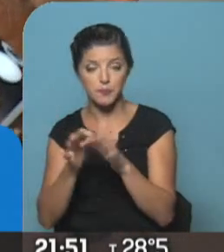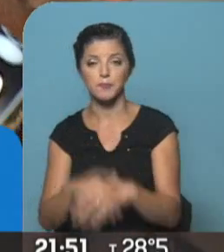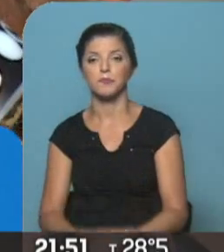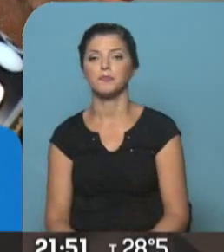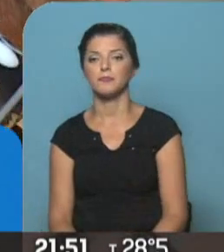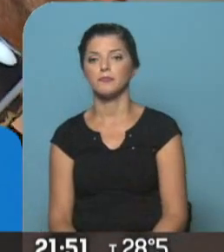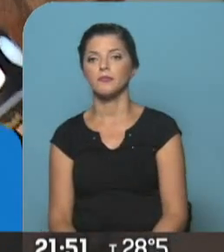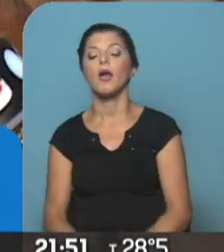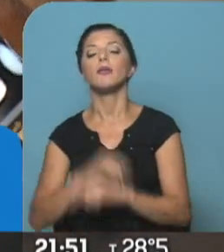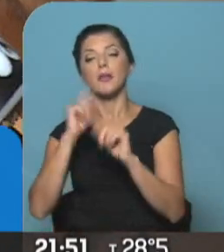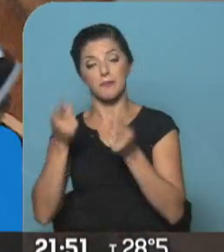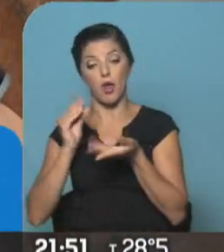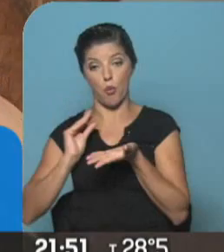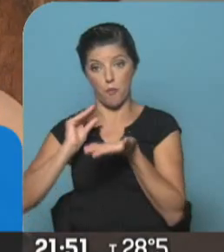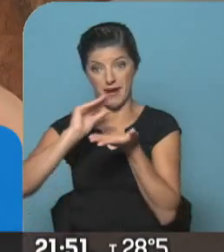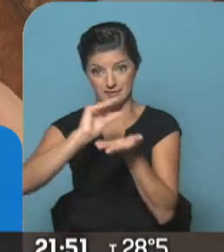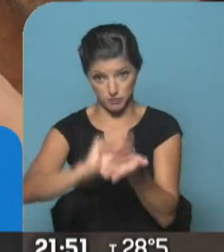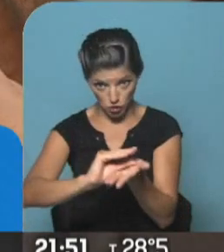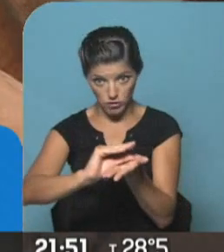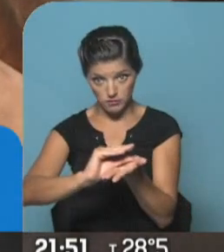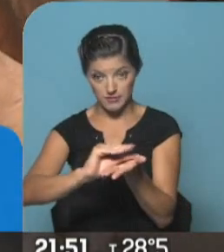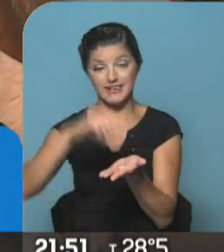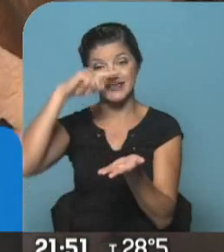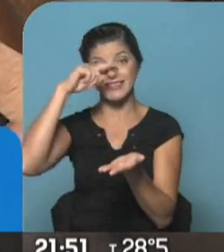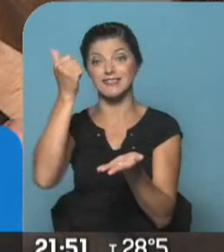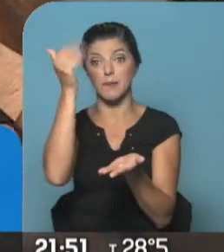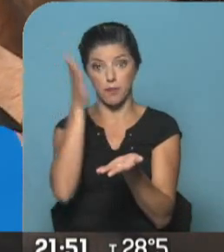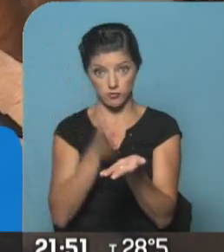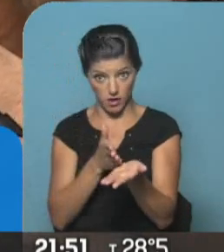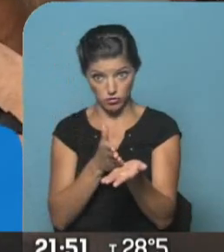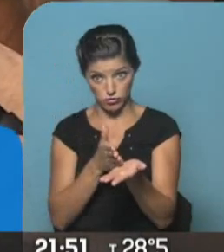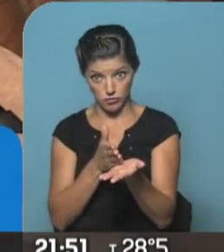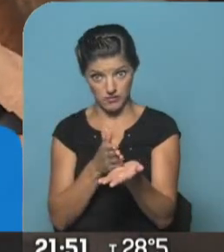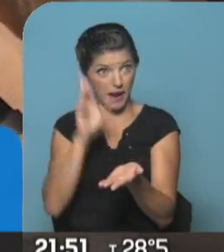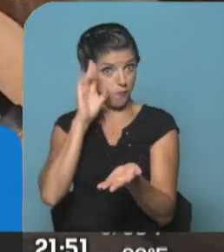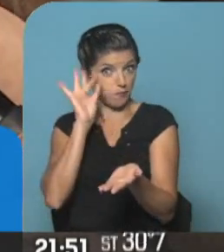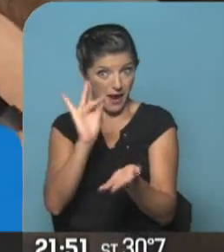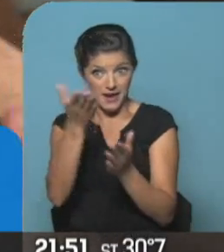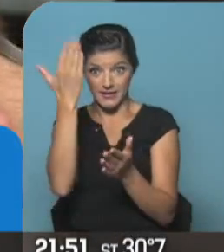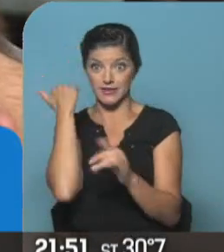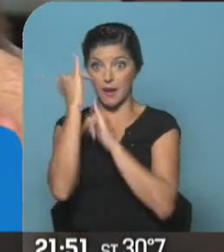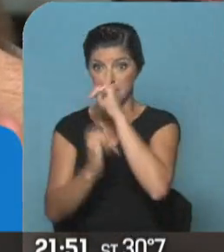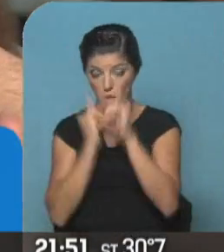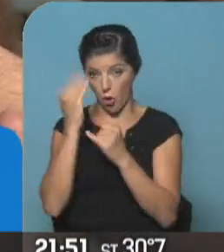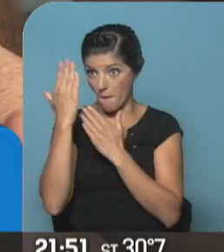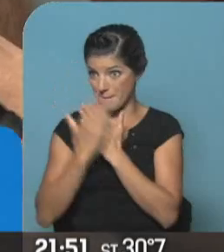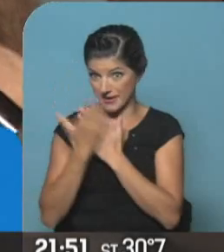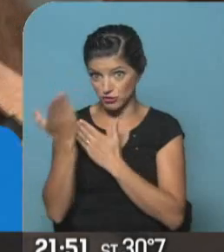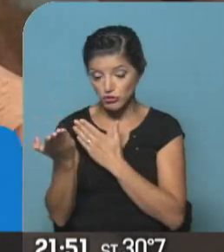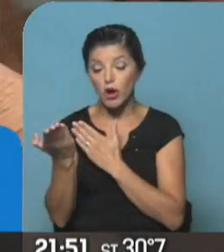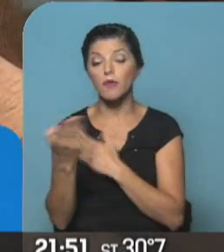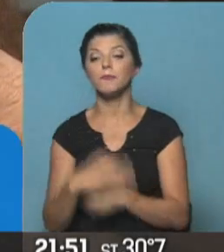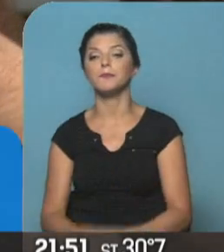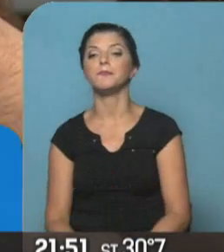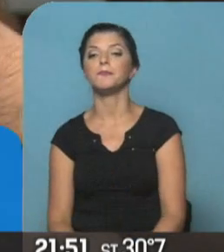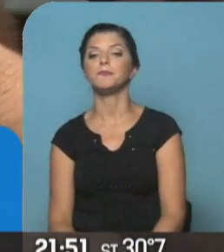una inversión social que está en el orden del 76% del presupuesto. Esto es récord, lo marcó recién el ministro, lo venimos repitiendo mucho, marcando claramente lo